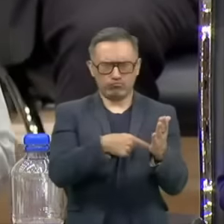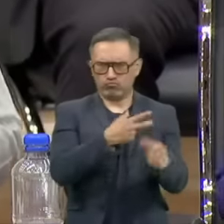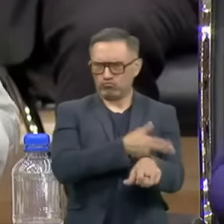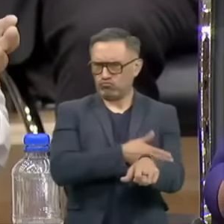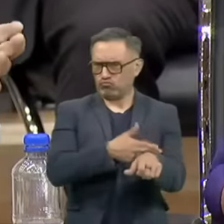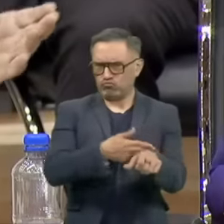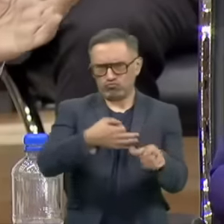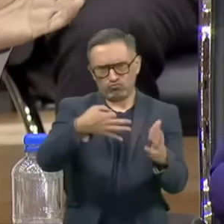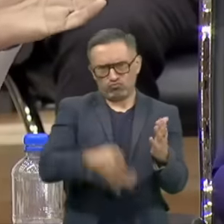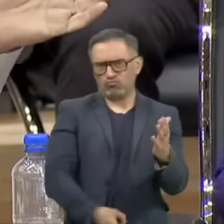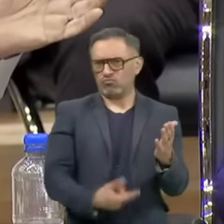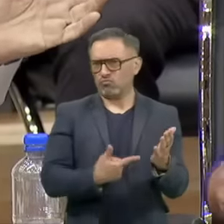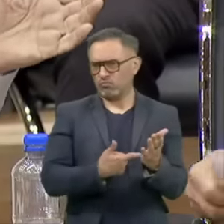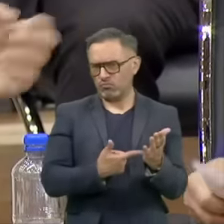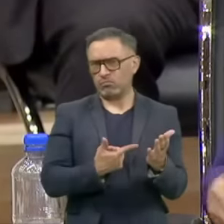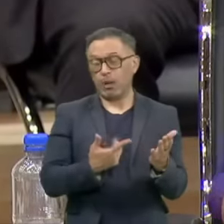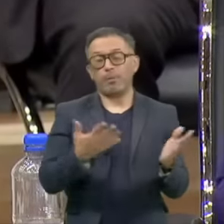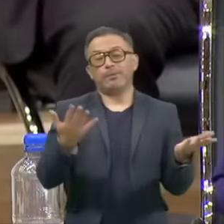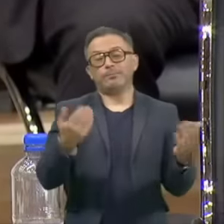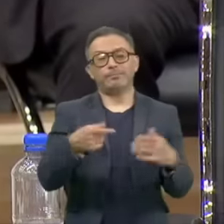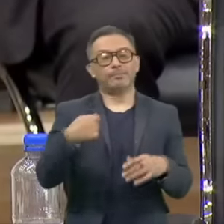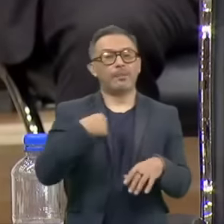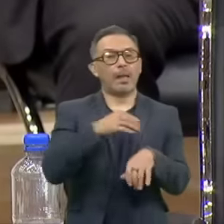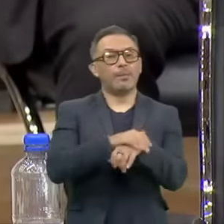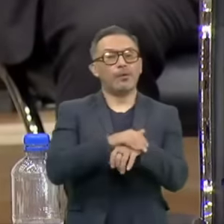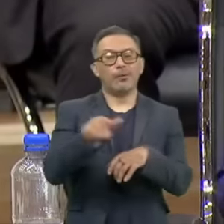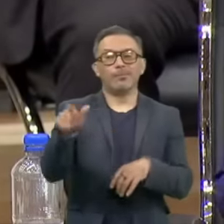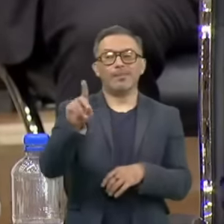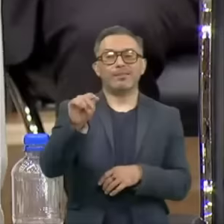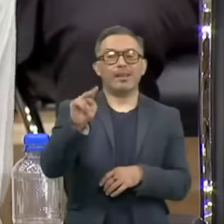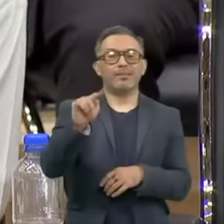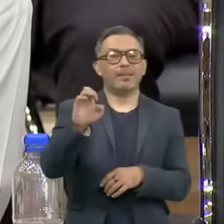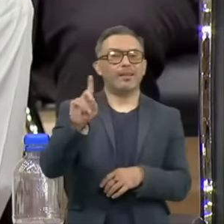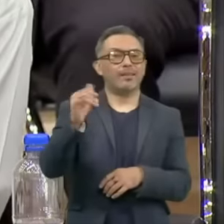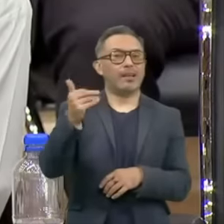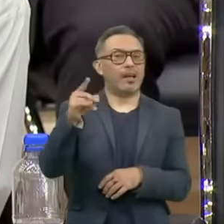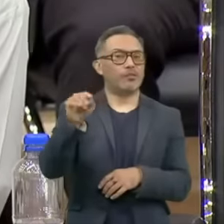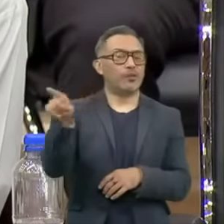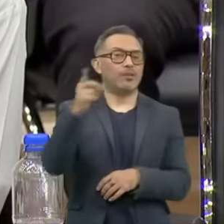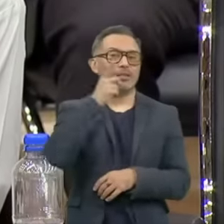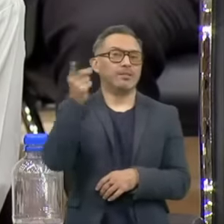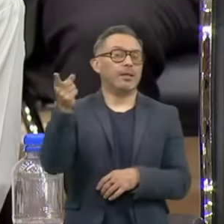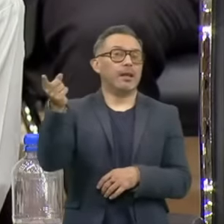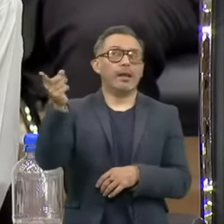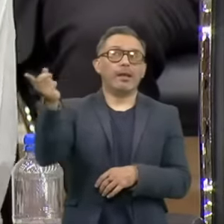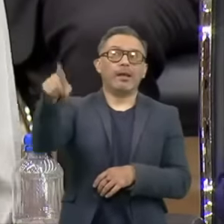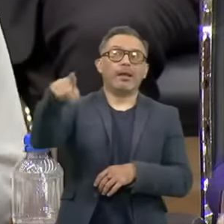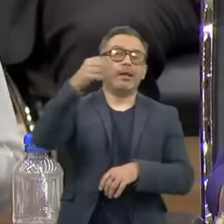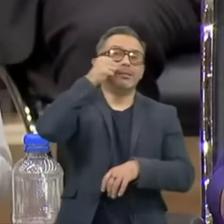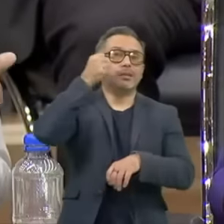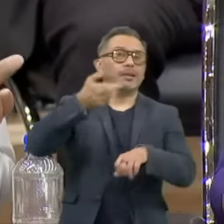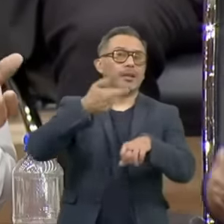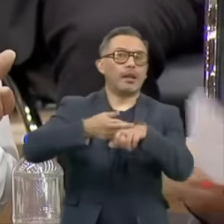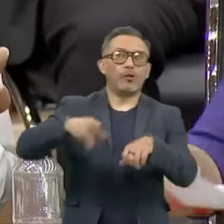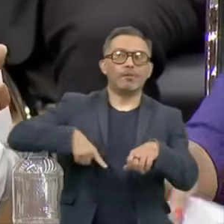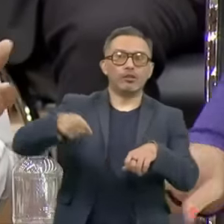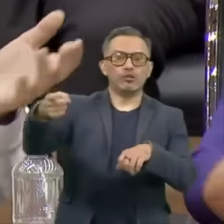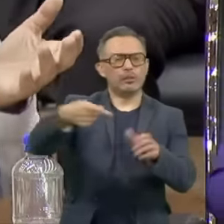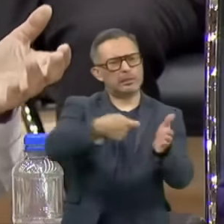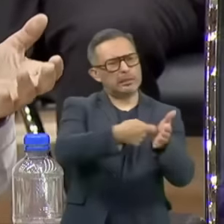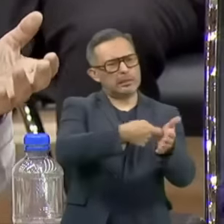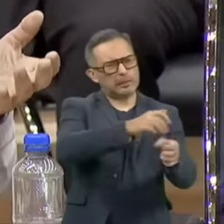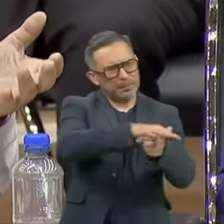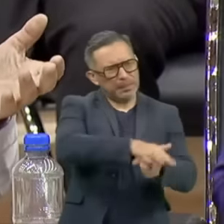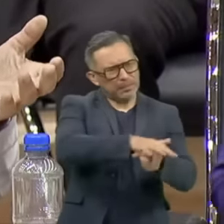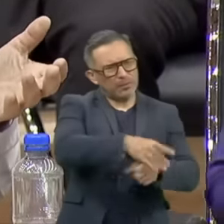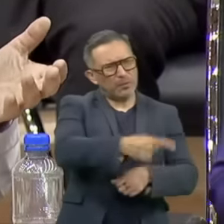está… Bueno, dice mi amigo Dante Delgado, presiones de la Secretaría de Gobernación. Por favor, si lo